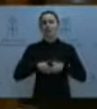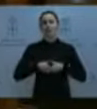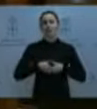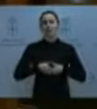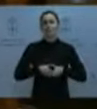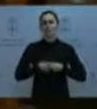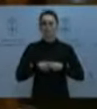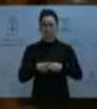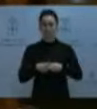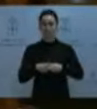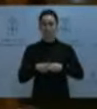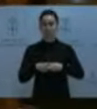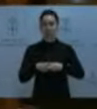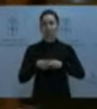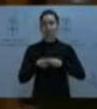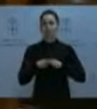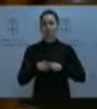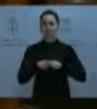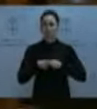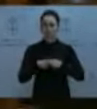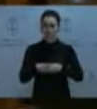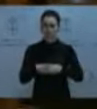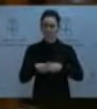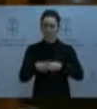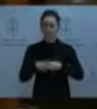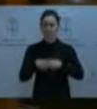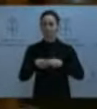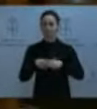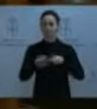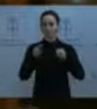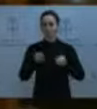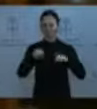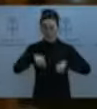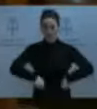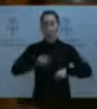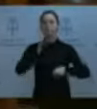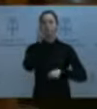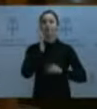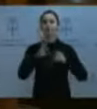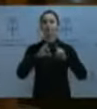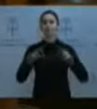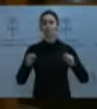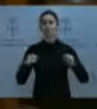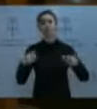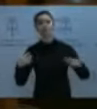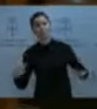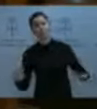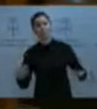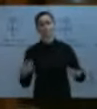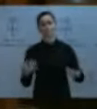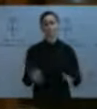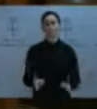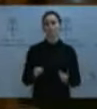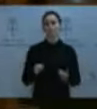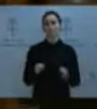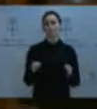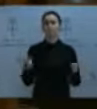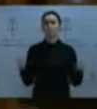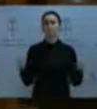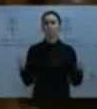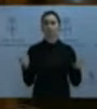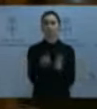de volanteros, etcétera, asturianos, disminuyen las unidades a marchas forzadas y hemos perdido el 40% de la flota en los